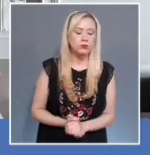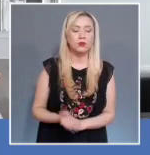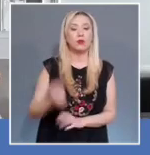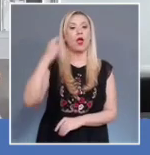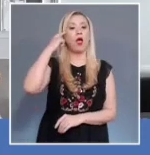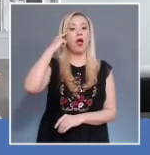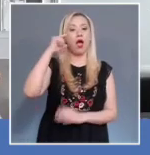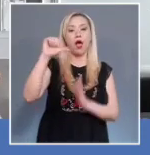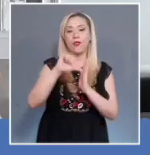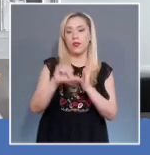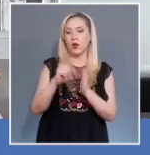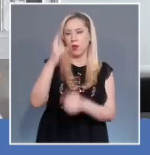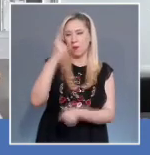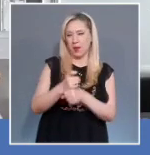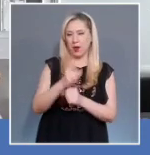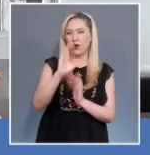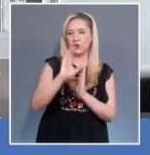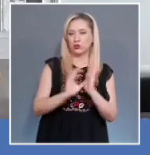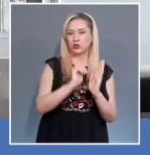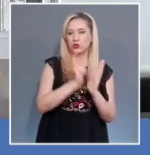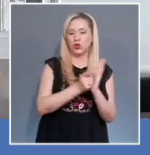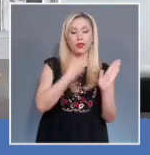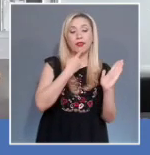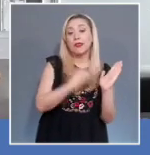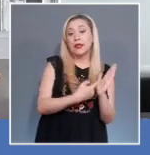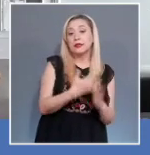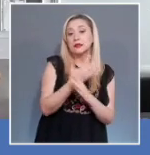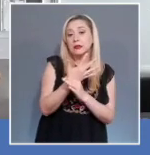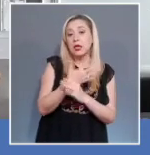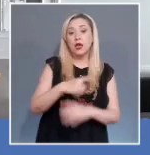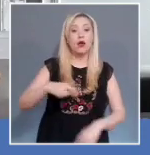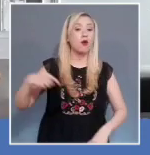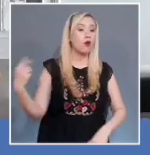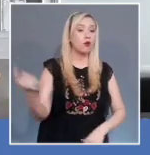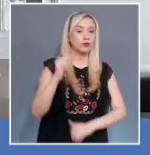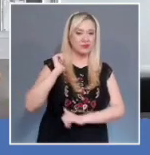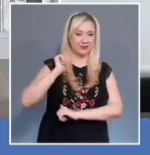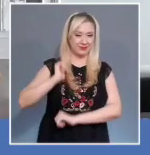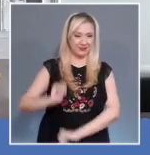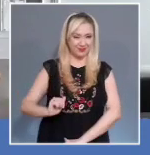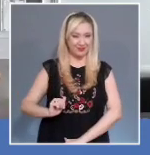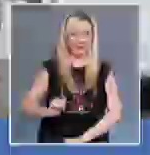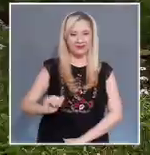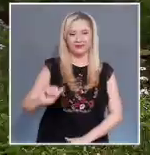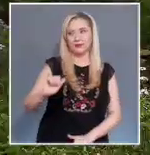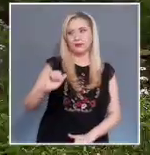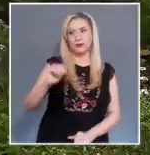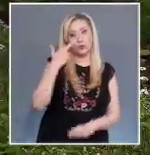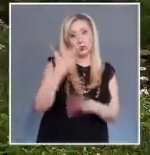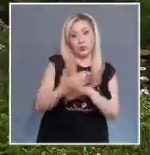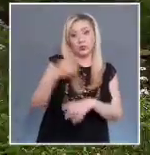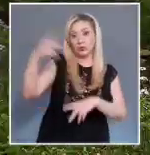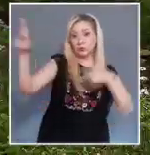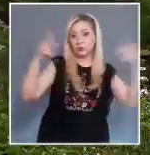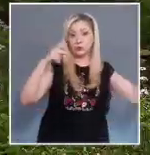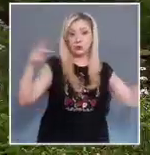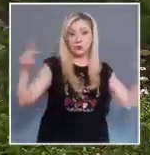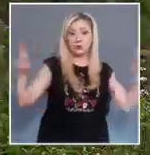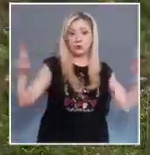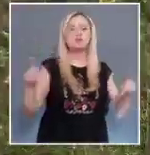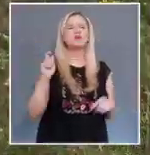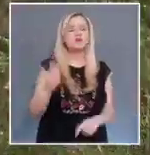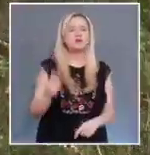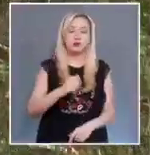la Constitución señala que todas las autoridades, en el ámbito de sus competencias, tienen la obligación de